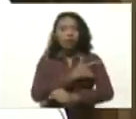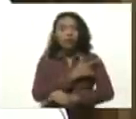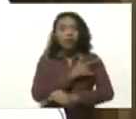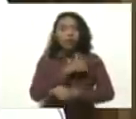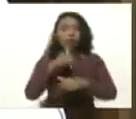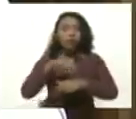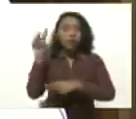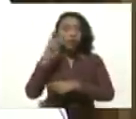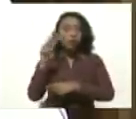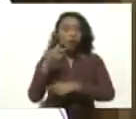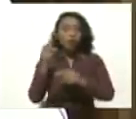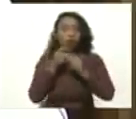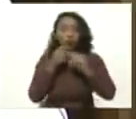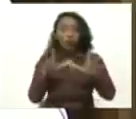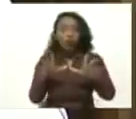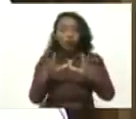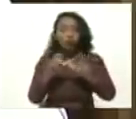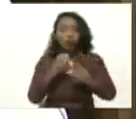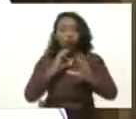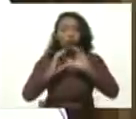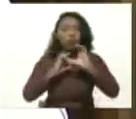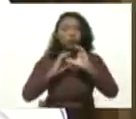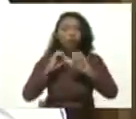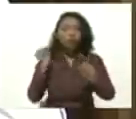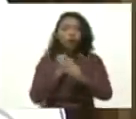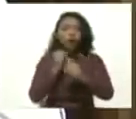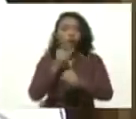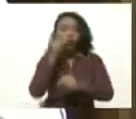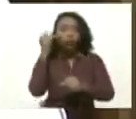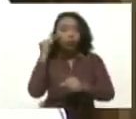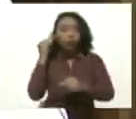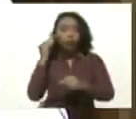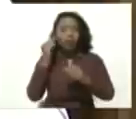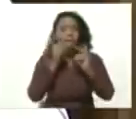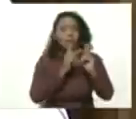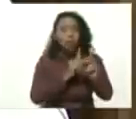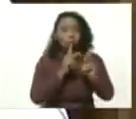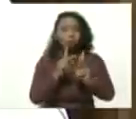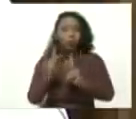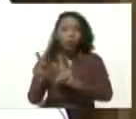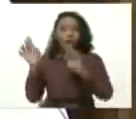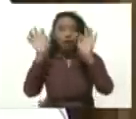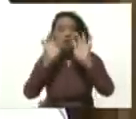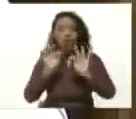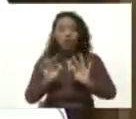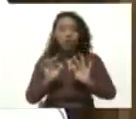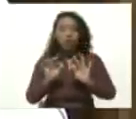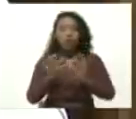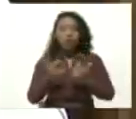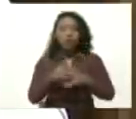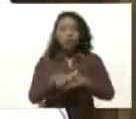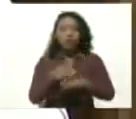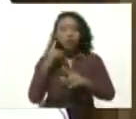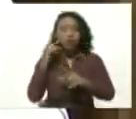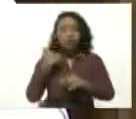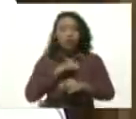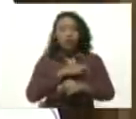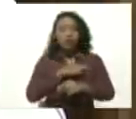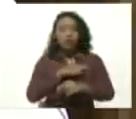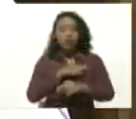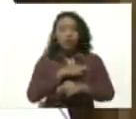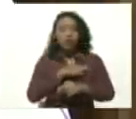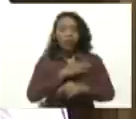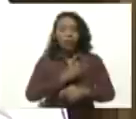se ha desplegado para conversar con nuestros trabajadores y trabajadoras y organizar la metodología de incorporación junto con nuestros rectores y